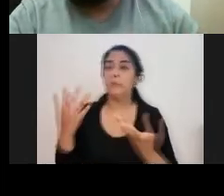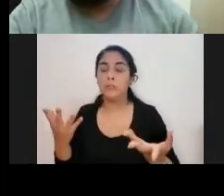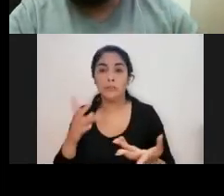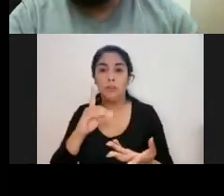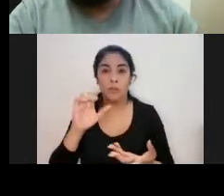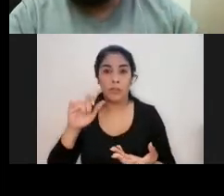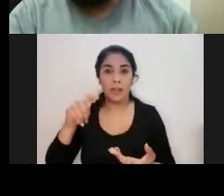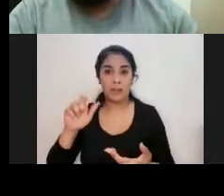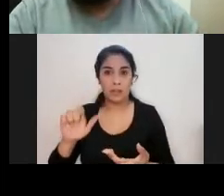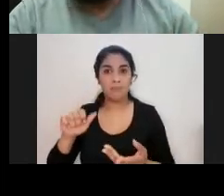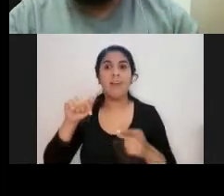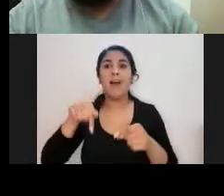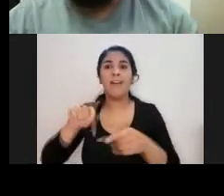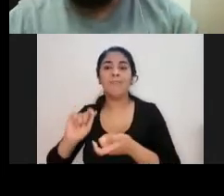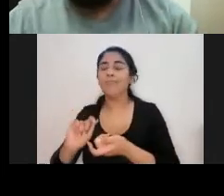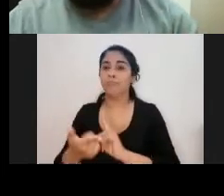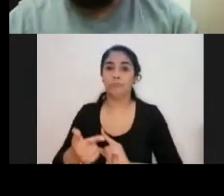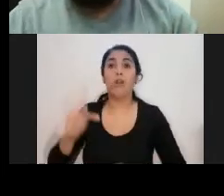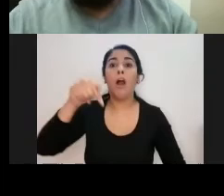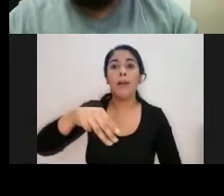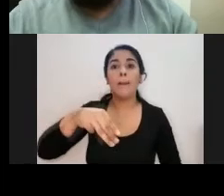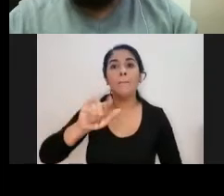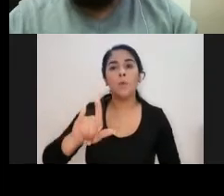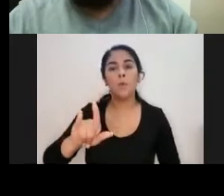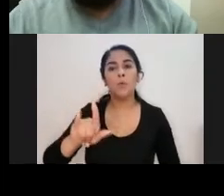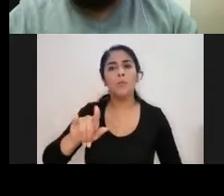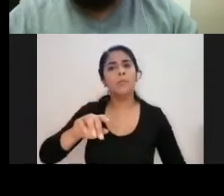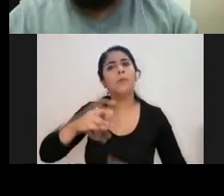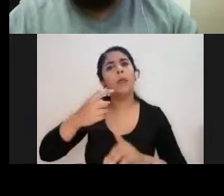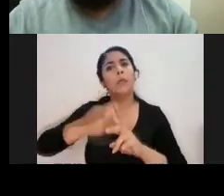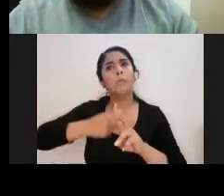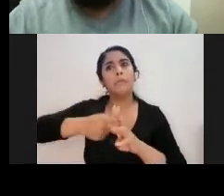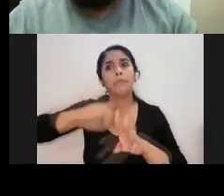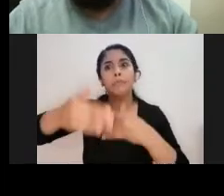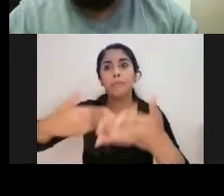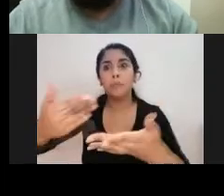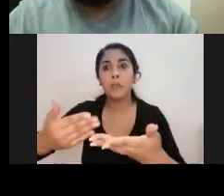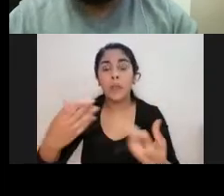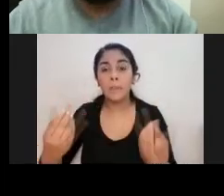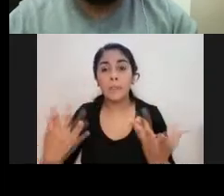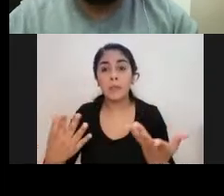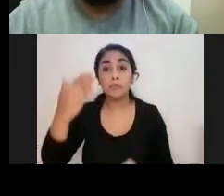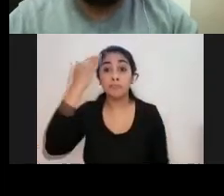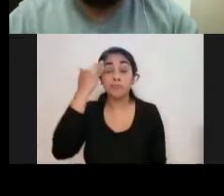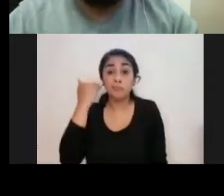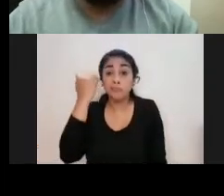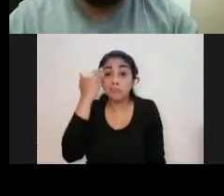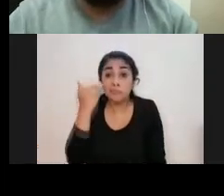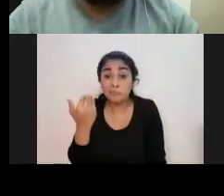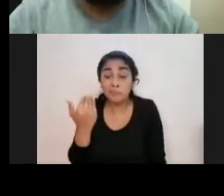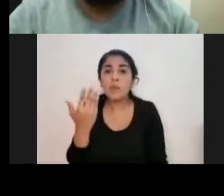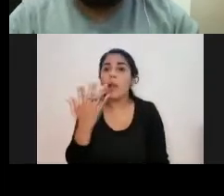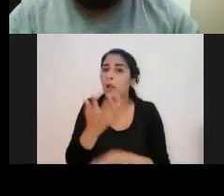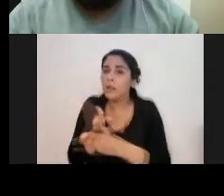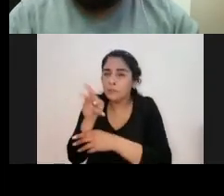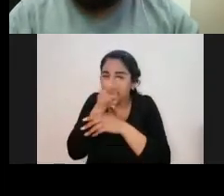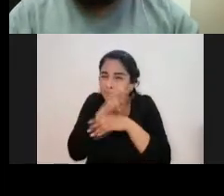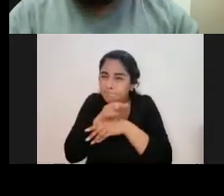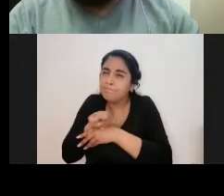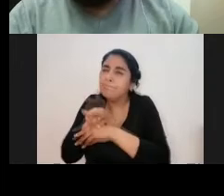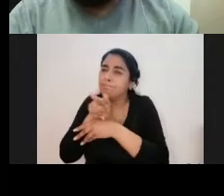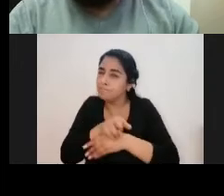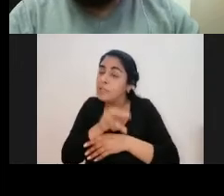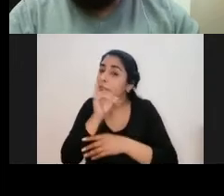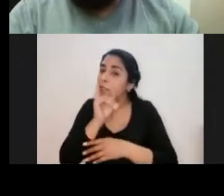Mu. ¿Qué va a pasar en 2 meses más? No teníamos idea, ¿sí? Por eso tenemos que estar vigilando constantemente.